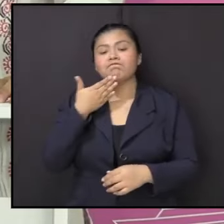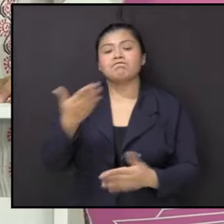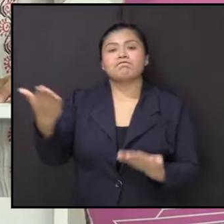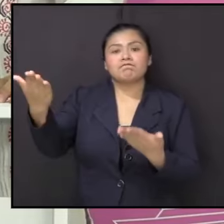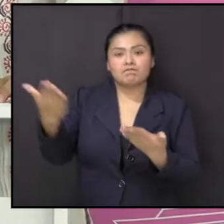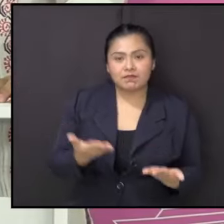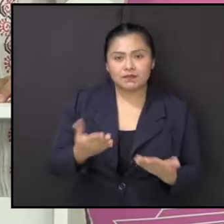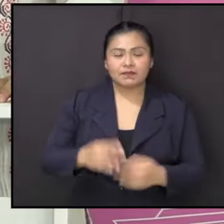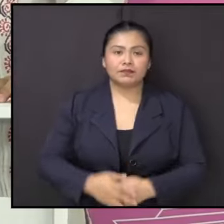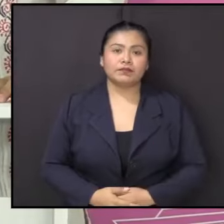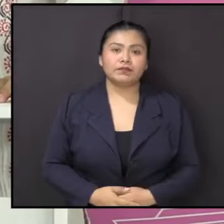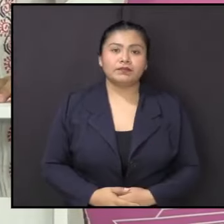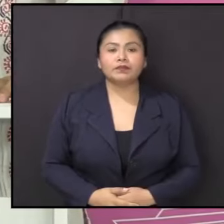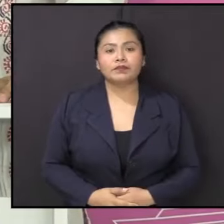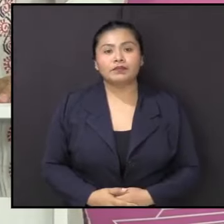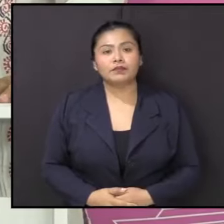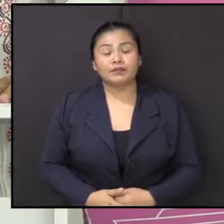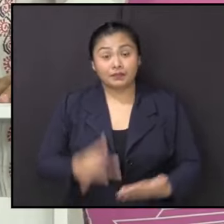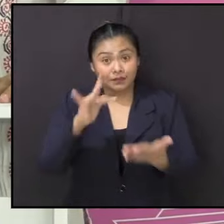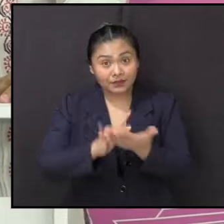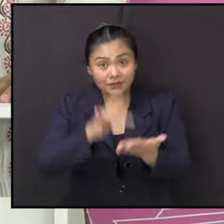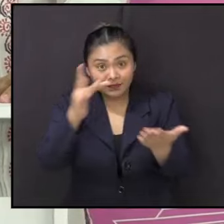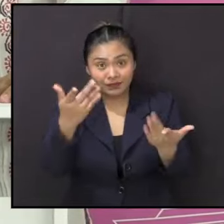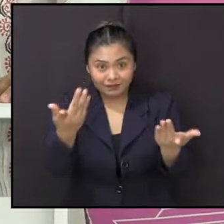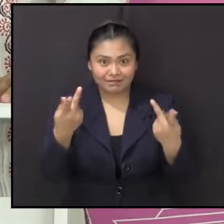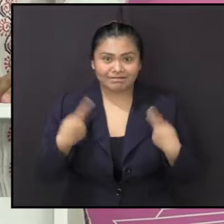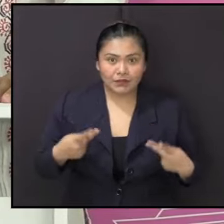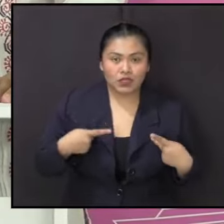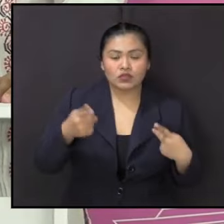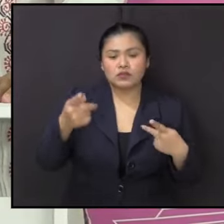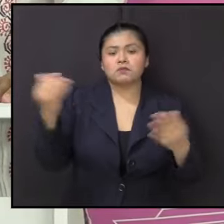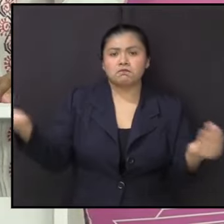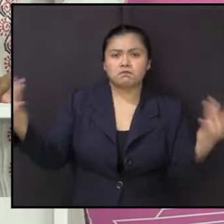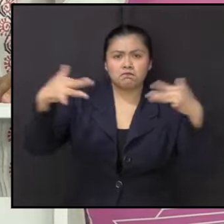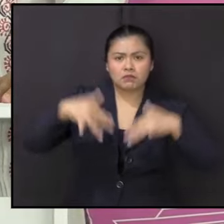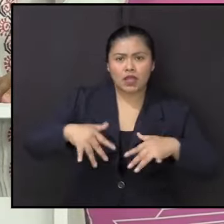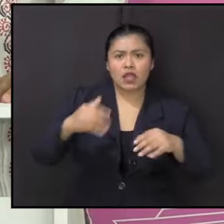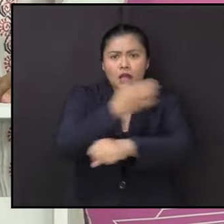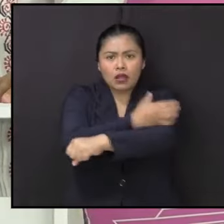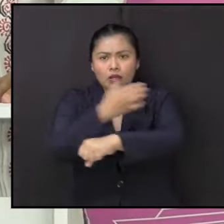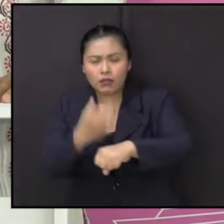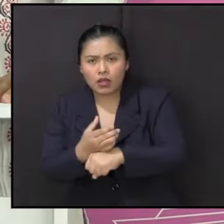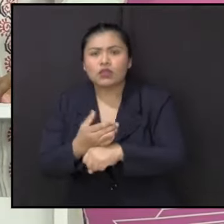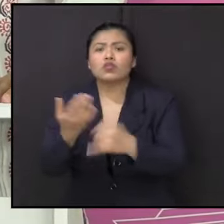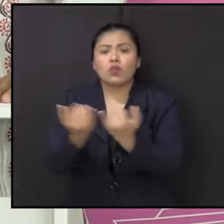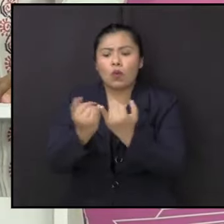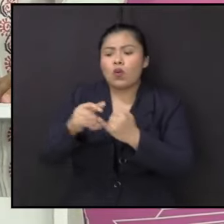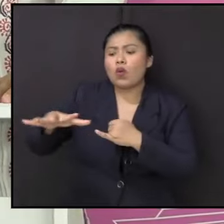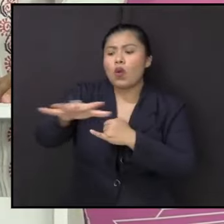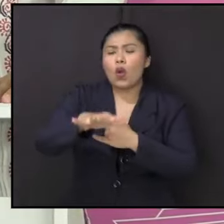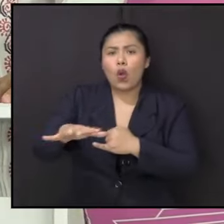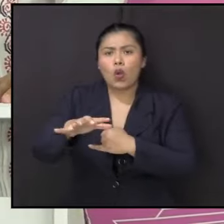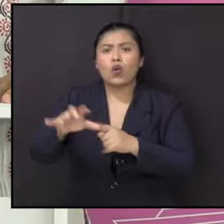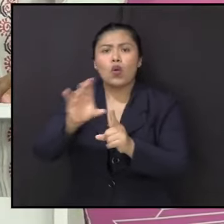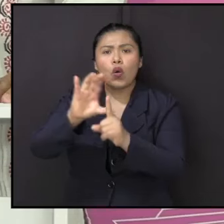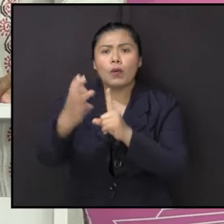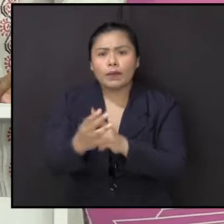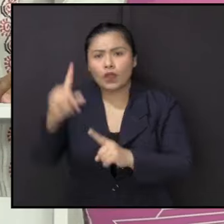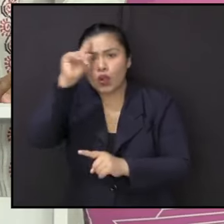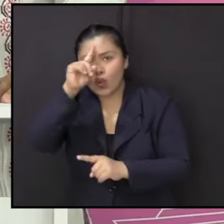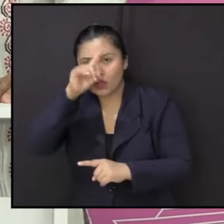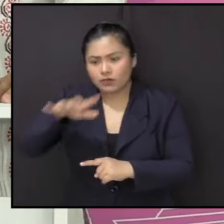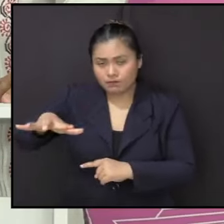bienvenida. Agradecemos a quienes nos acompañan, funcionarios del Comité del Consejo Distrital, candidatas,